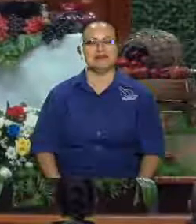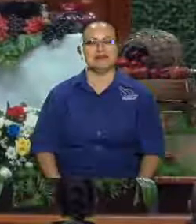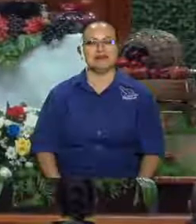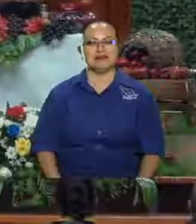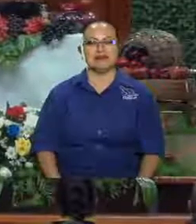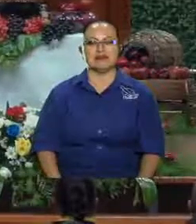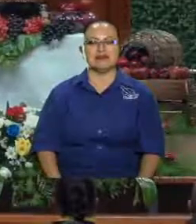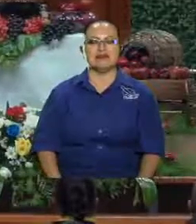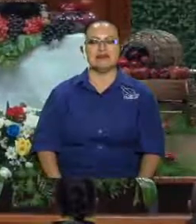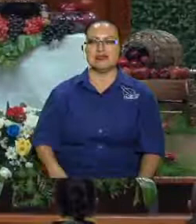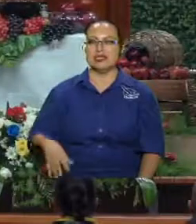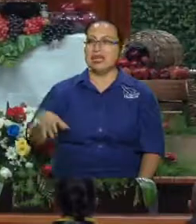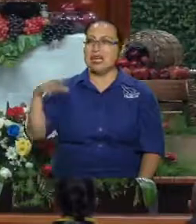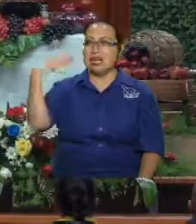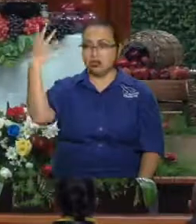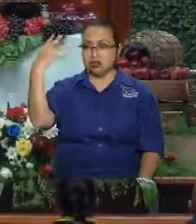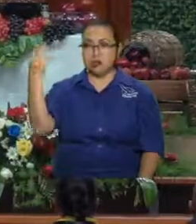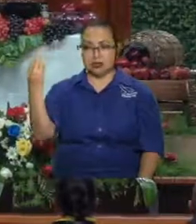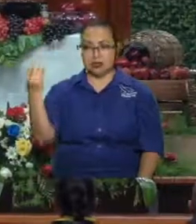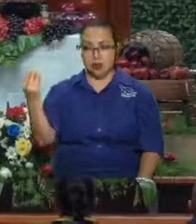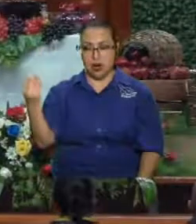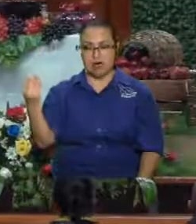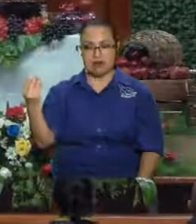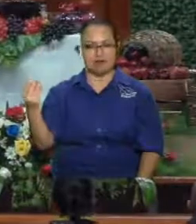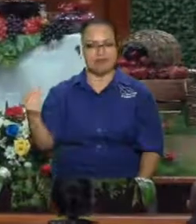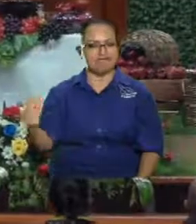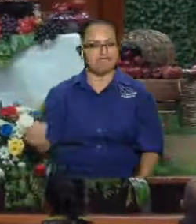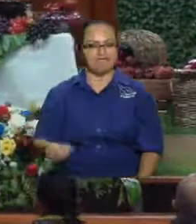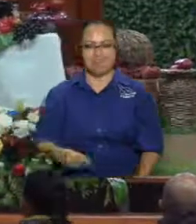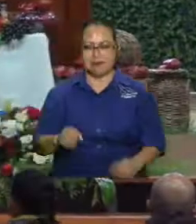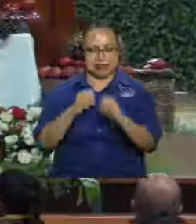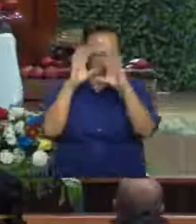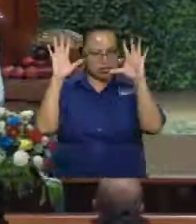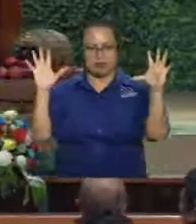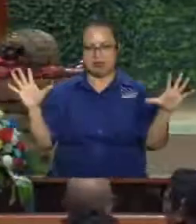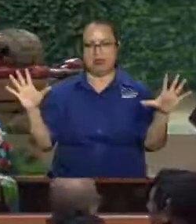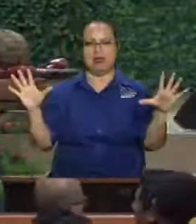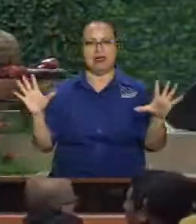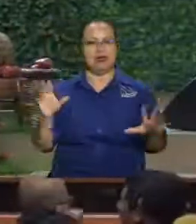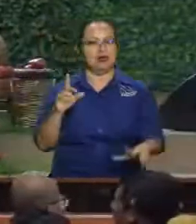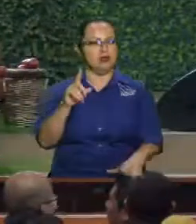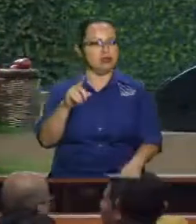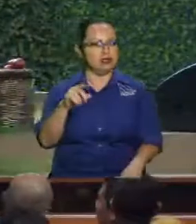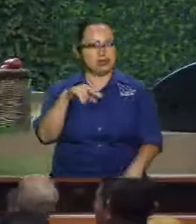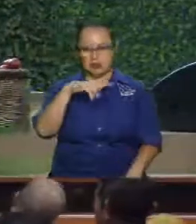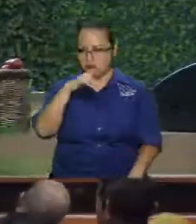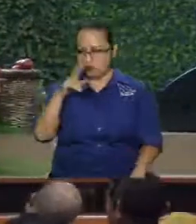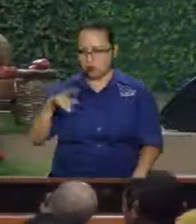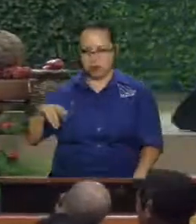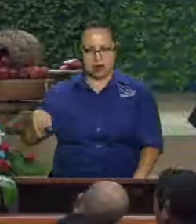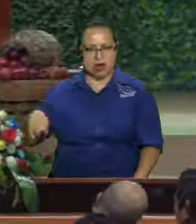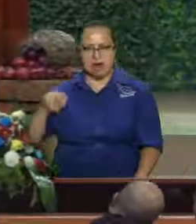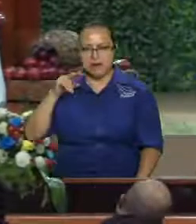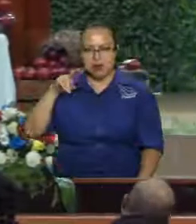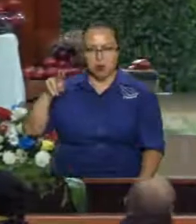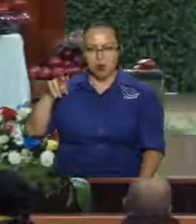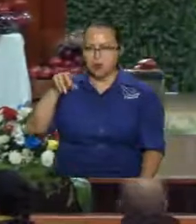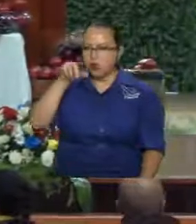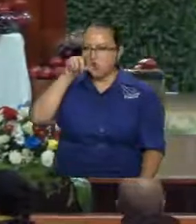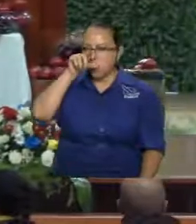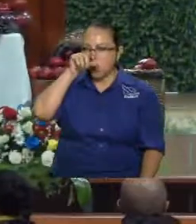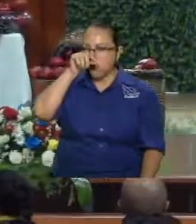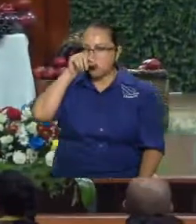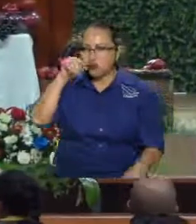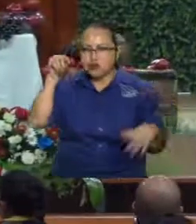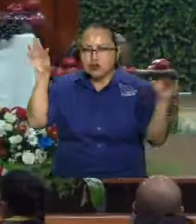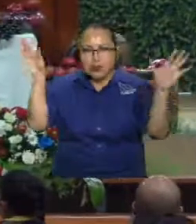que Dios estableció, pero ya en el orden espiritual es cardíaco, hermano. Entonces, ¿usted nunca ha visto a un